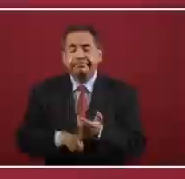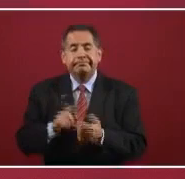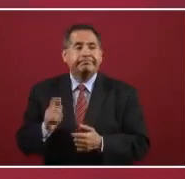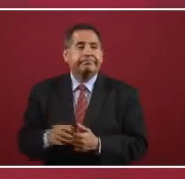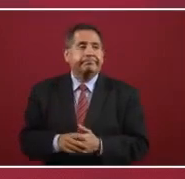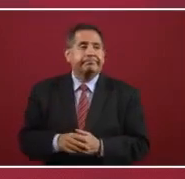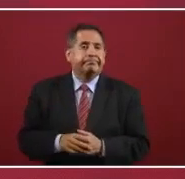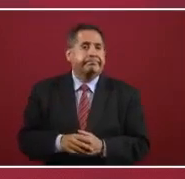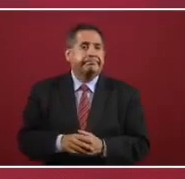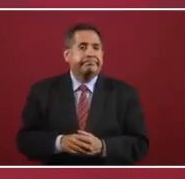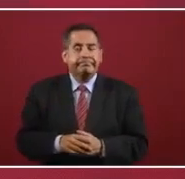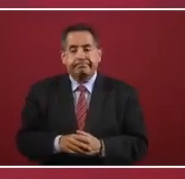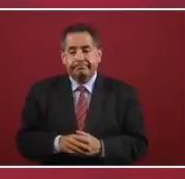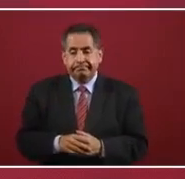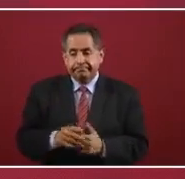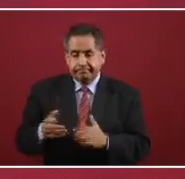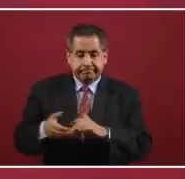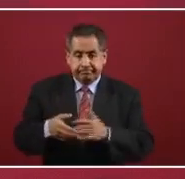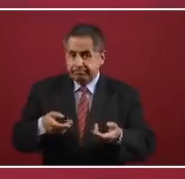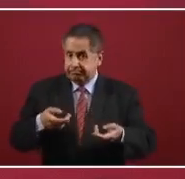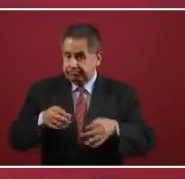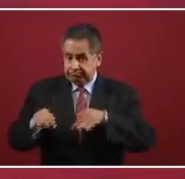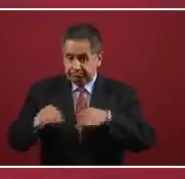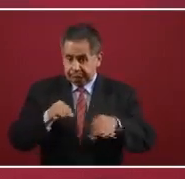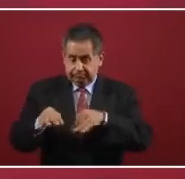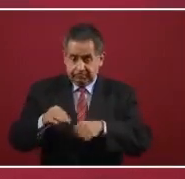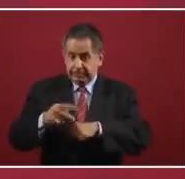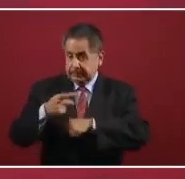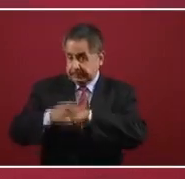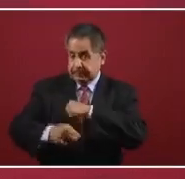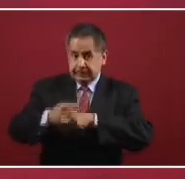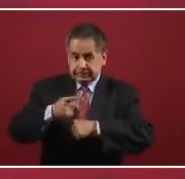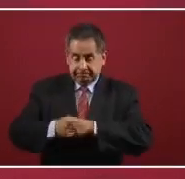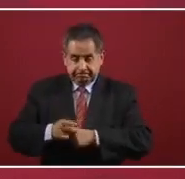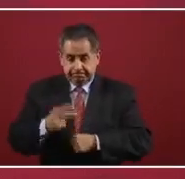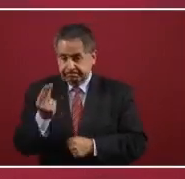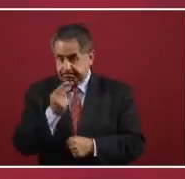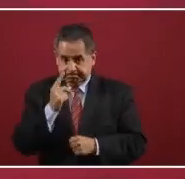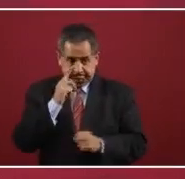de una actividad de riesgo.